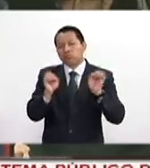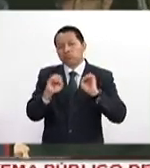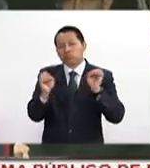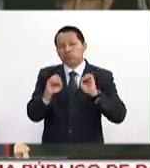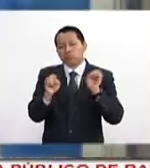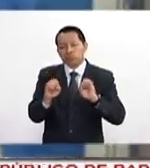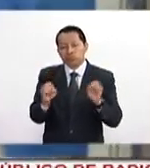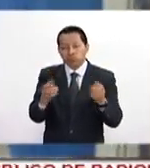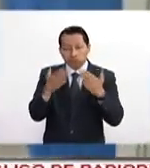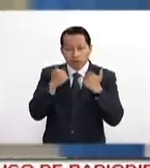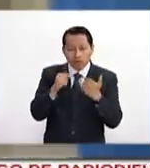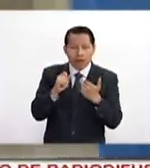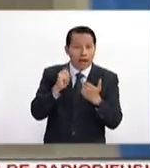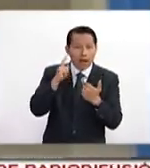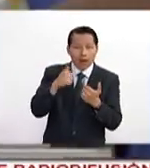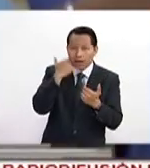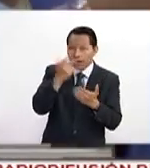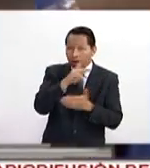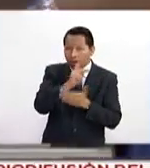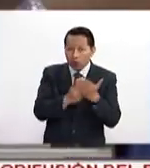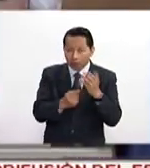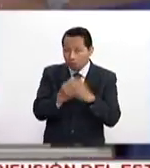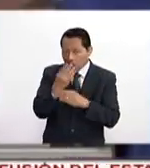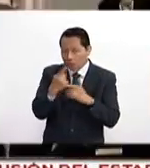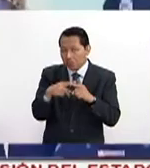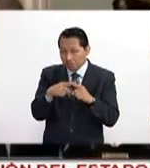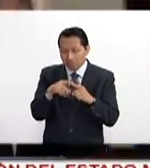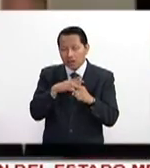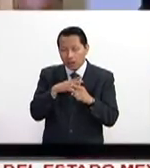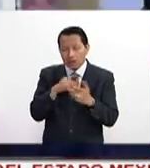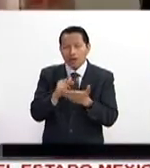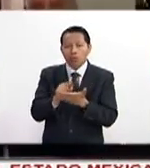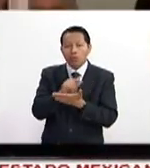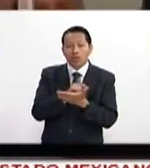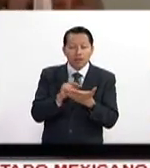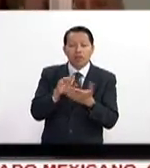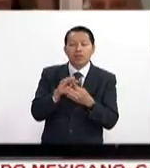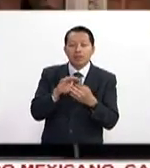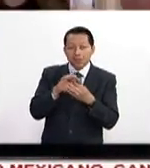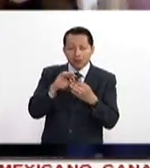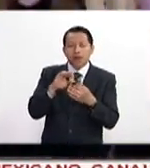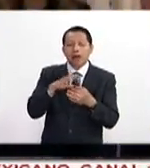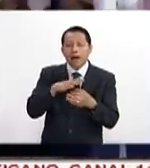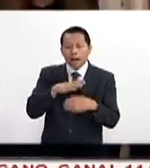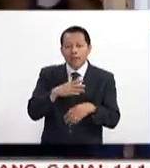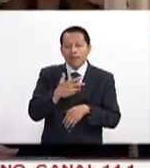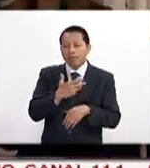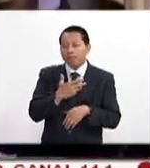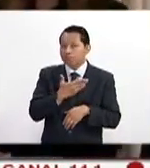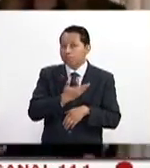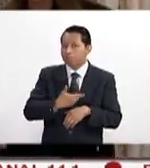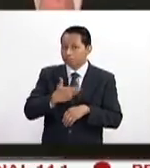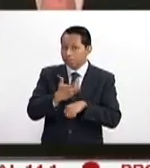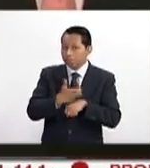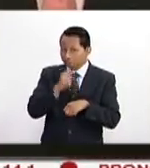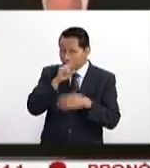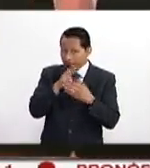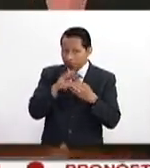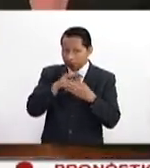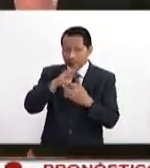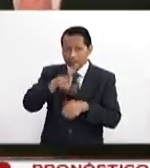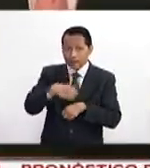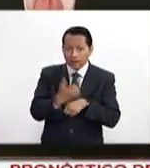crear un nuevo programa de salud, borrón y cuenta nueva. A través de su cuenta de Twitter, el mandatario estadounidense afirmó que los republicanos